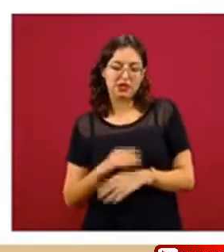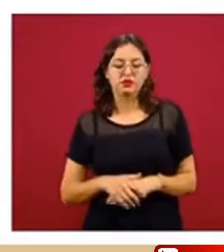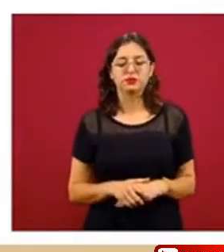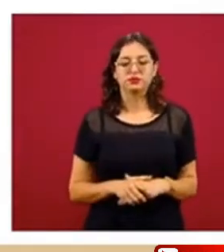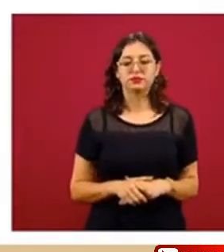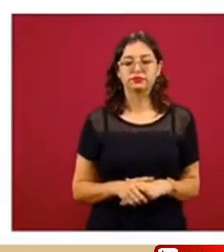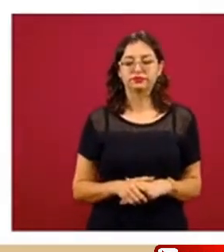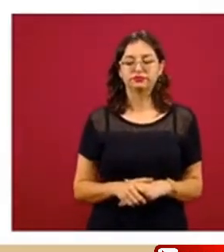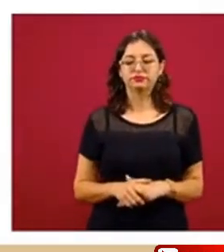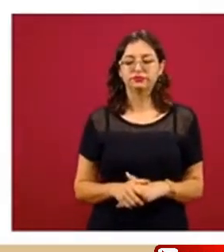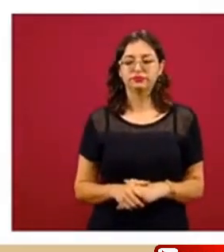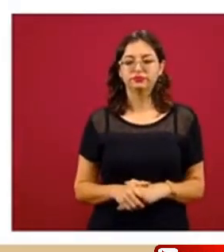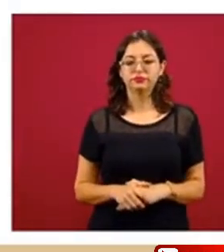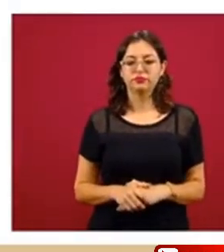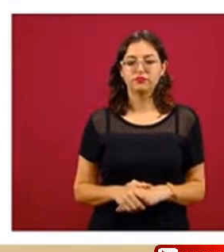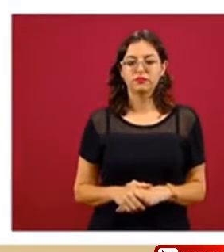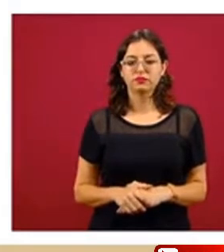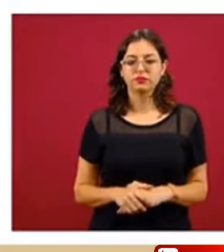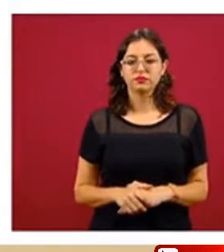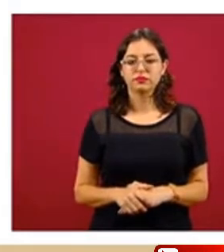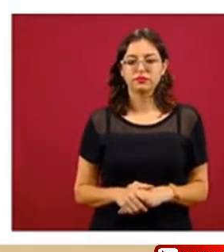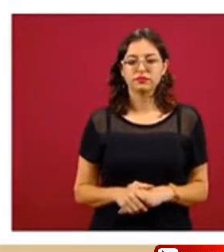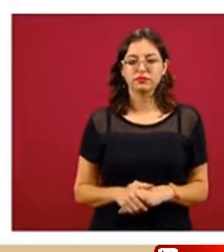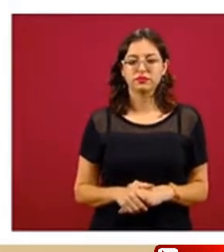tienen las mínimas incidencias del país.